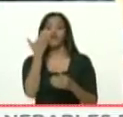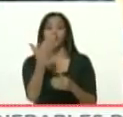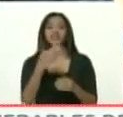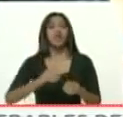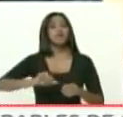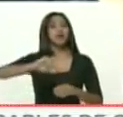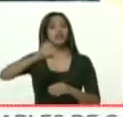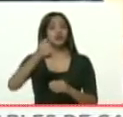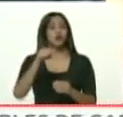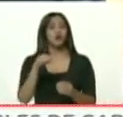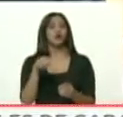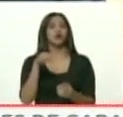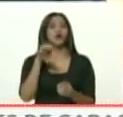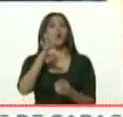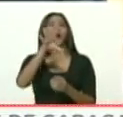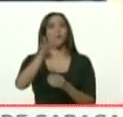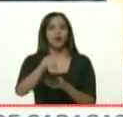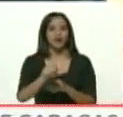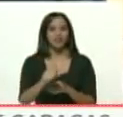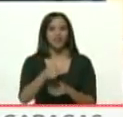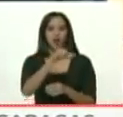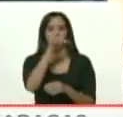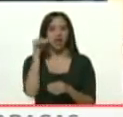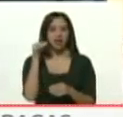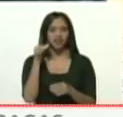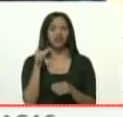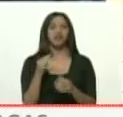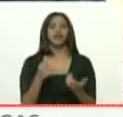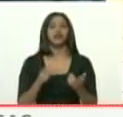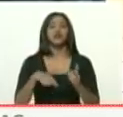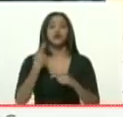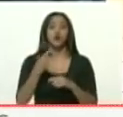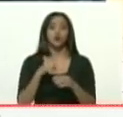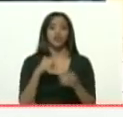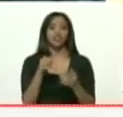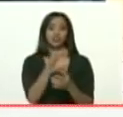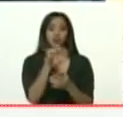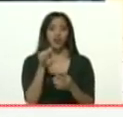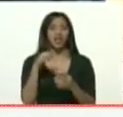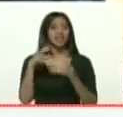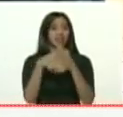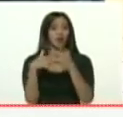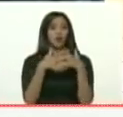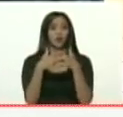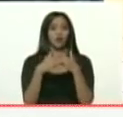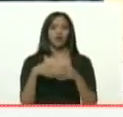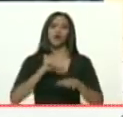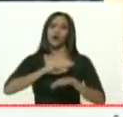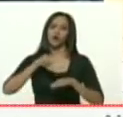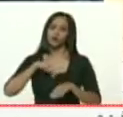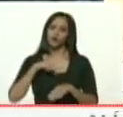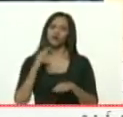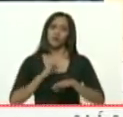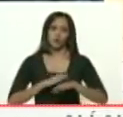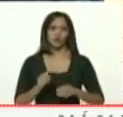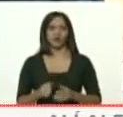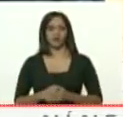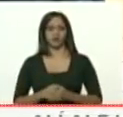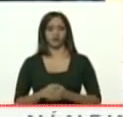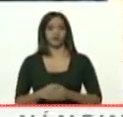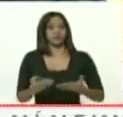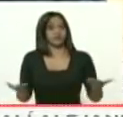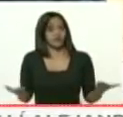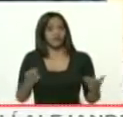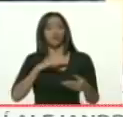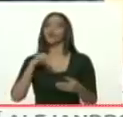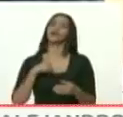consumidor de cocaína y otras sustancias como son los Estados Unidos, nosotros somos los responsables. Entonces, nuestra